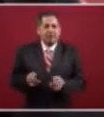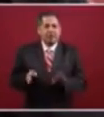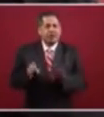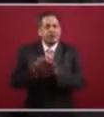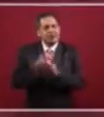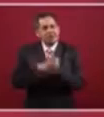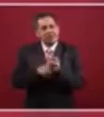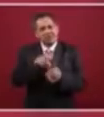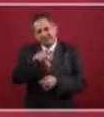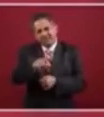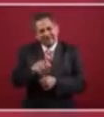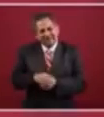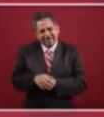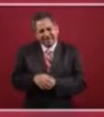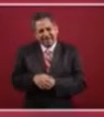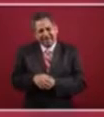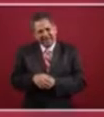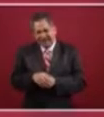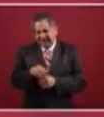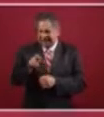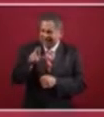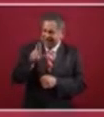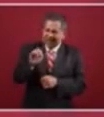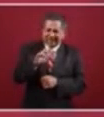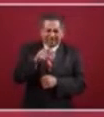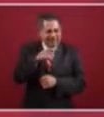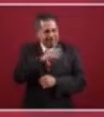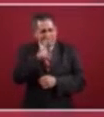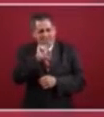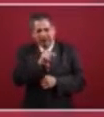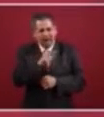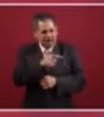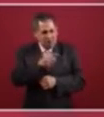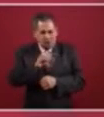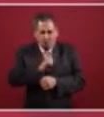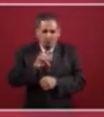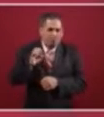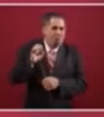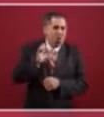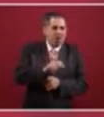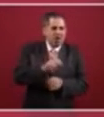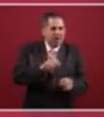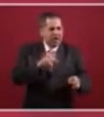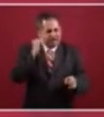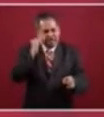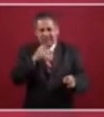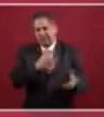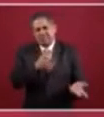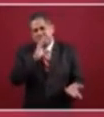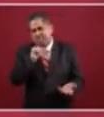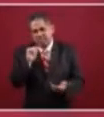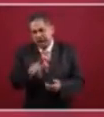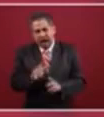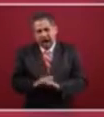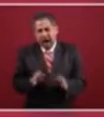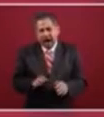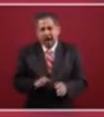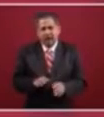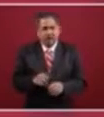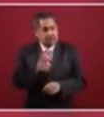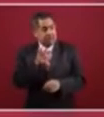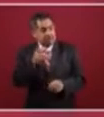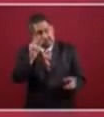la versión más racista que puede haber o de las más racistas que puede haber yo no digo